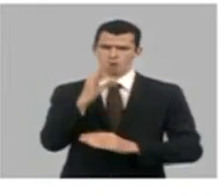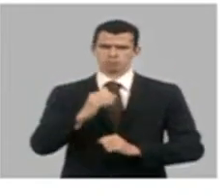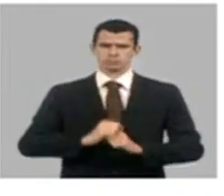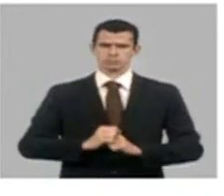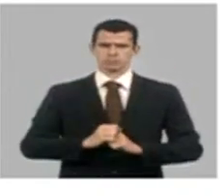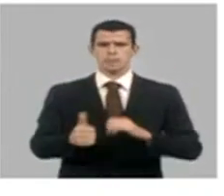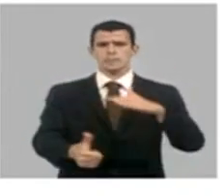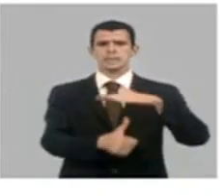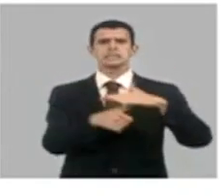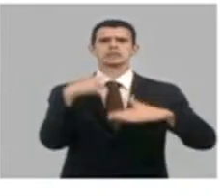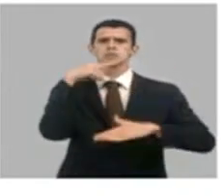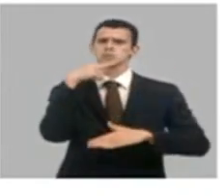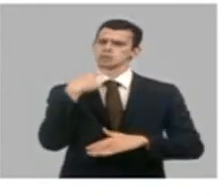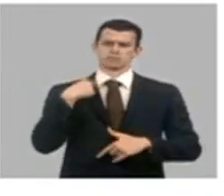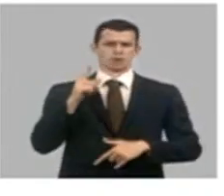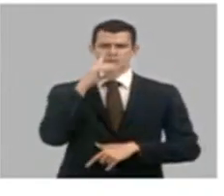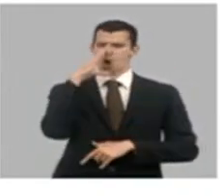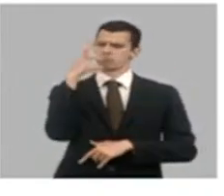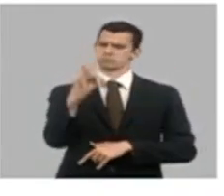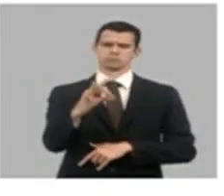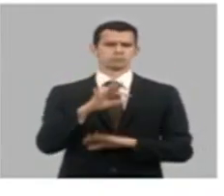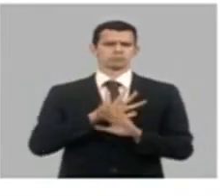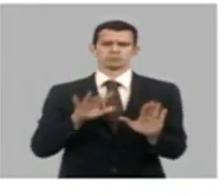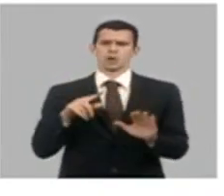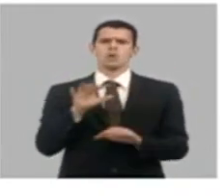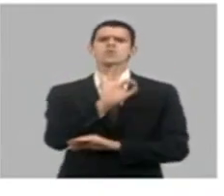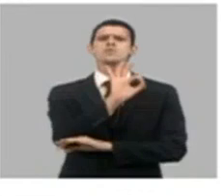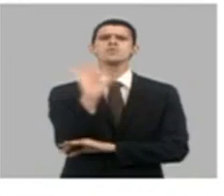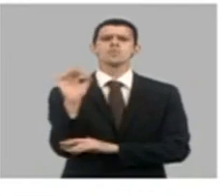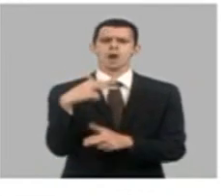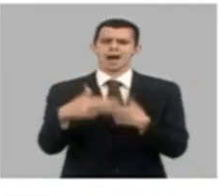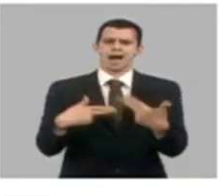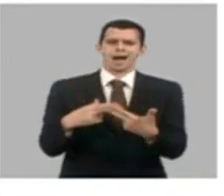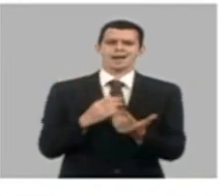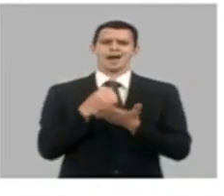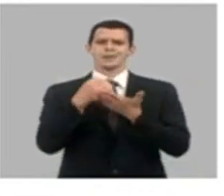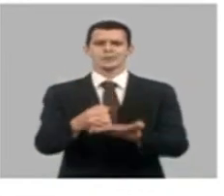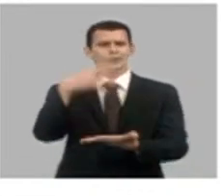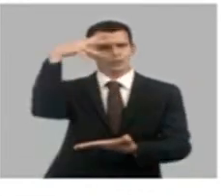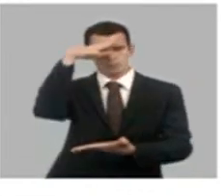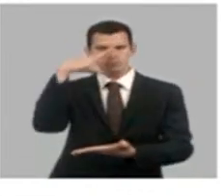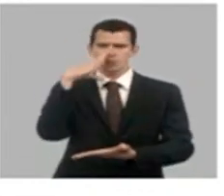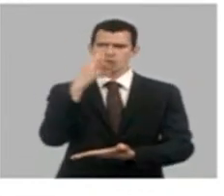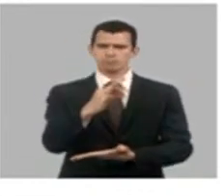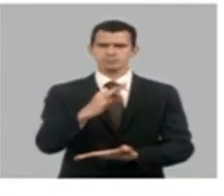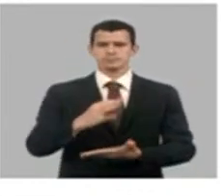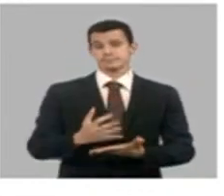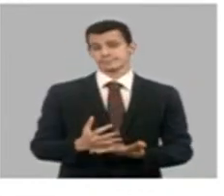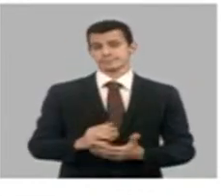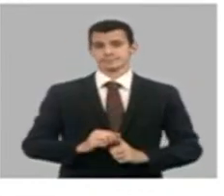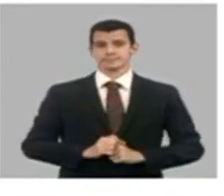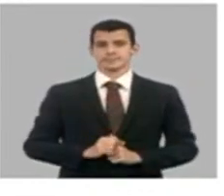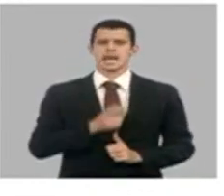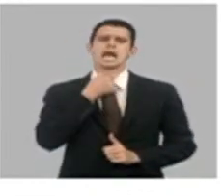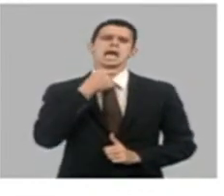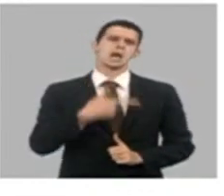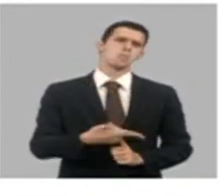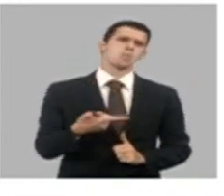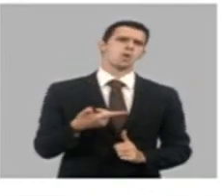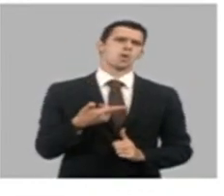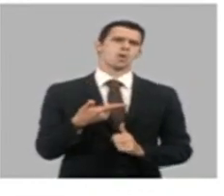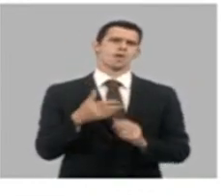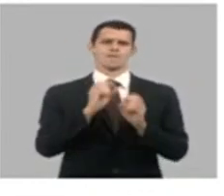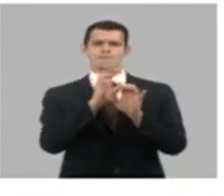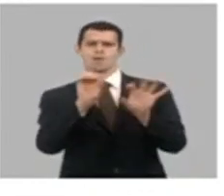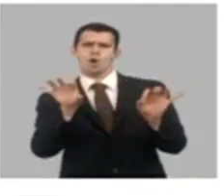lo han negado en eeuu se han presentado en la prensa algunas evidencias sobre esta